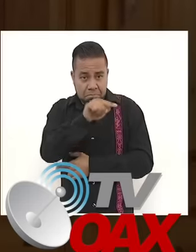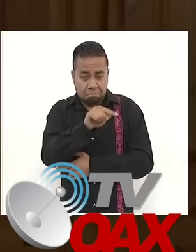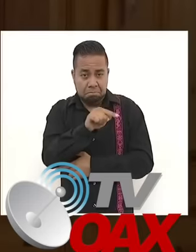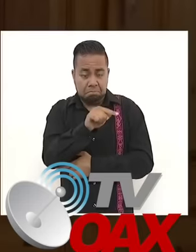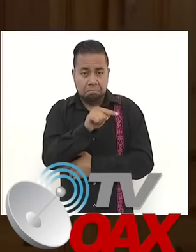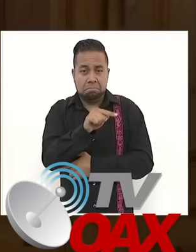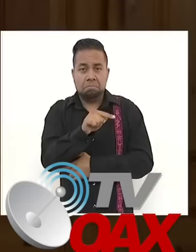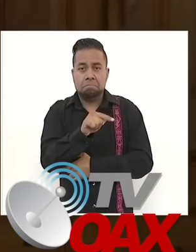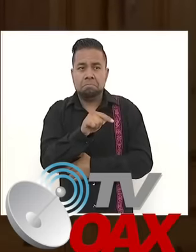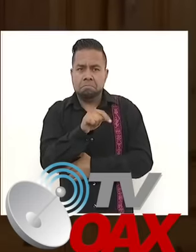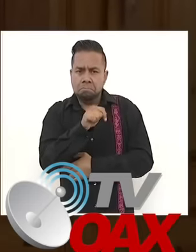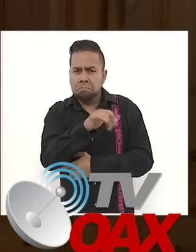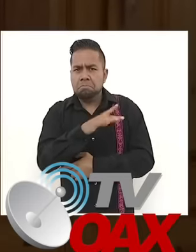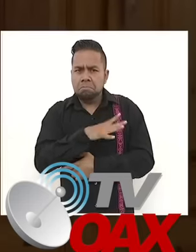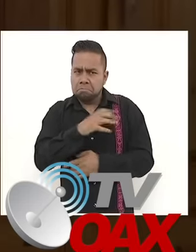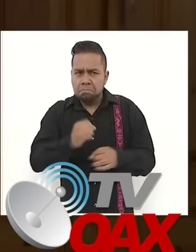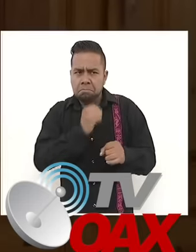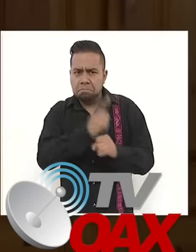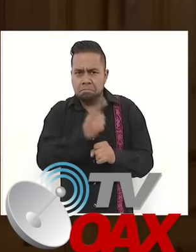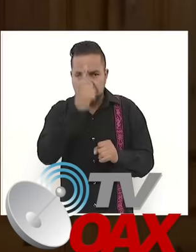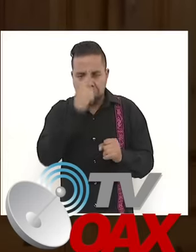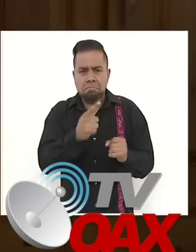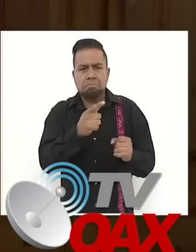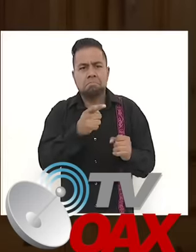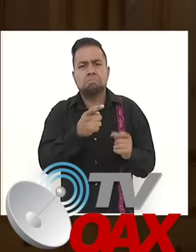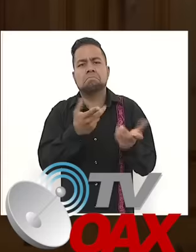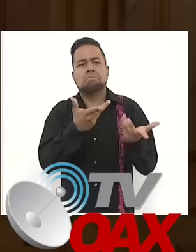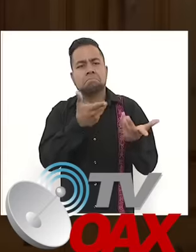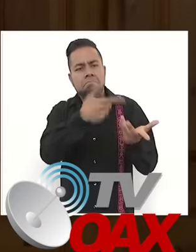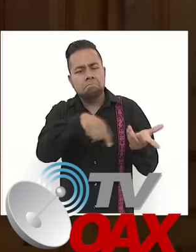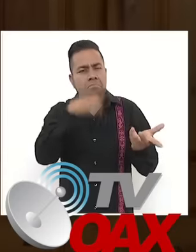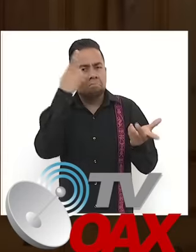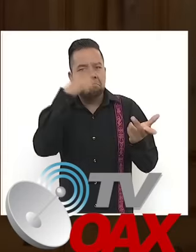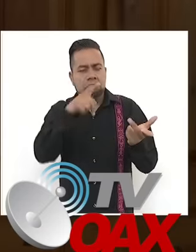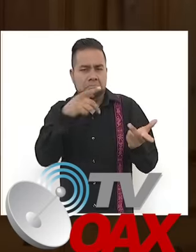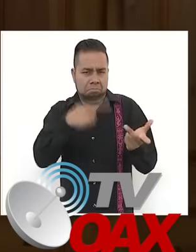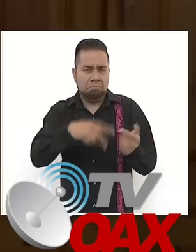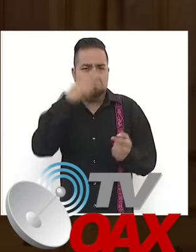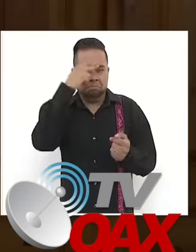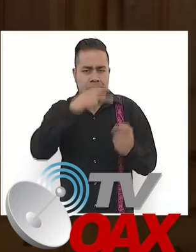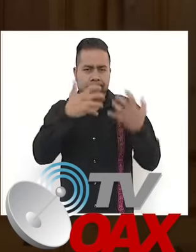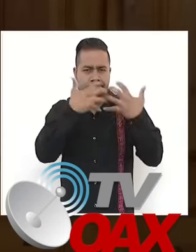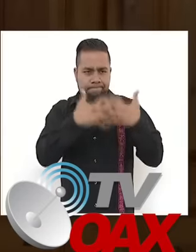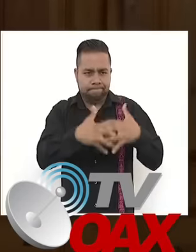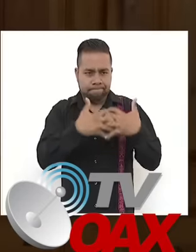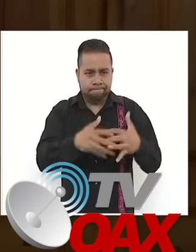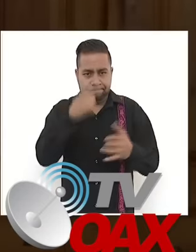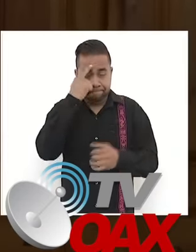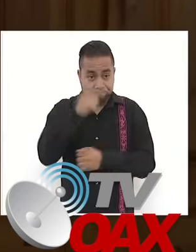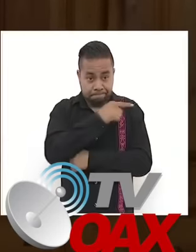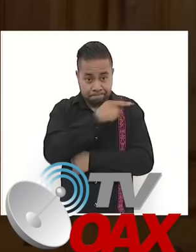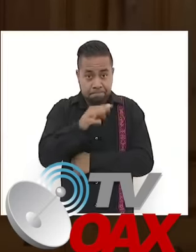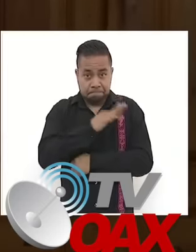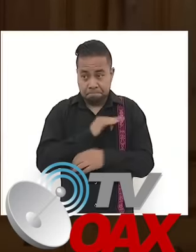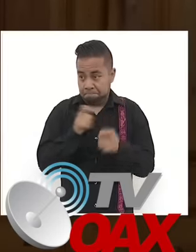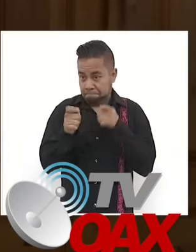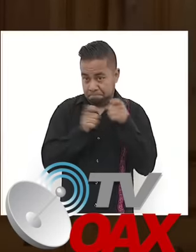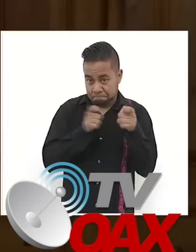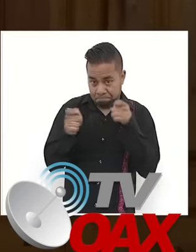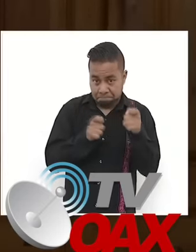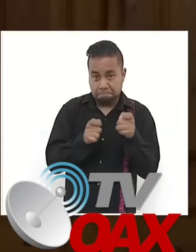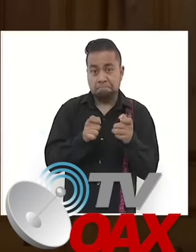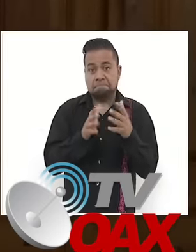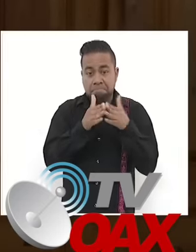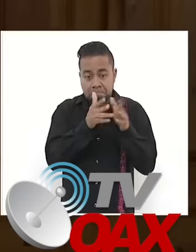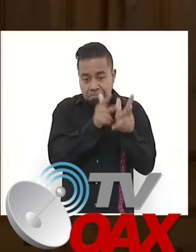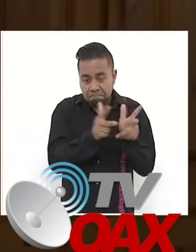la oportunidad, a los empresarios mexicanos, para que ellos sean los que administren los puertos y